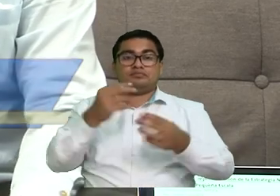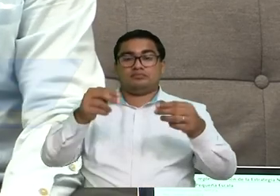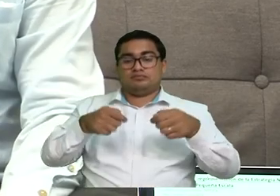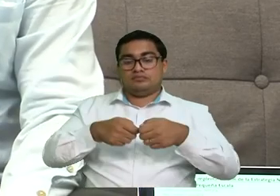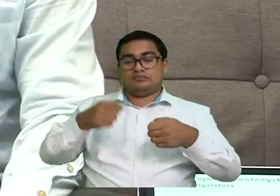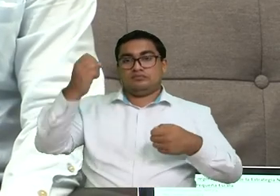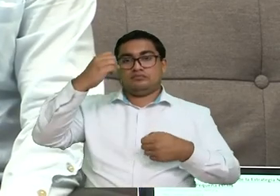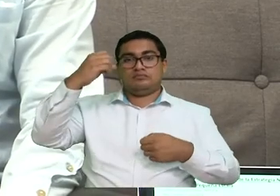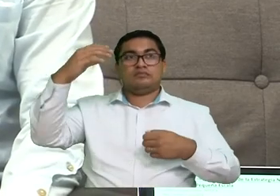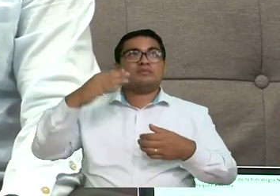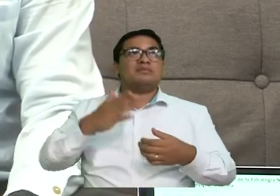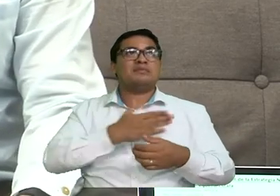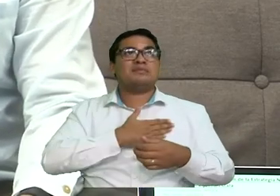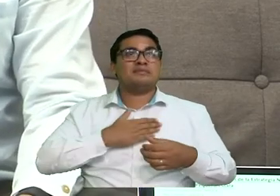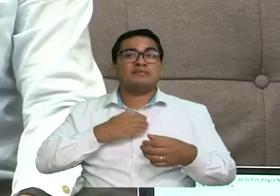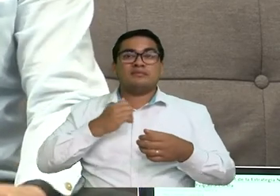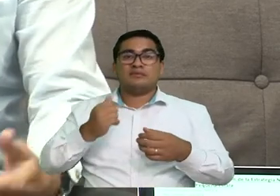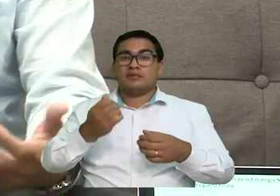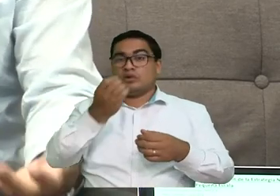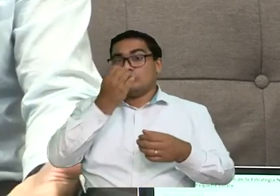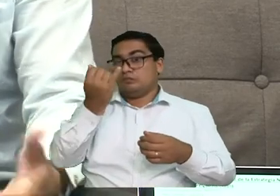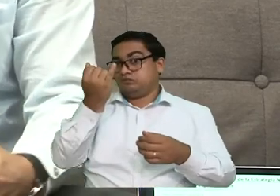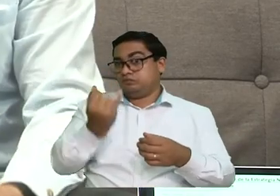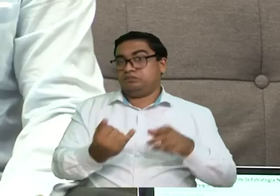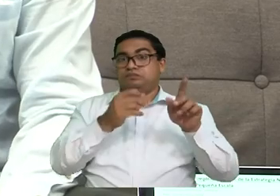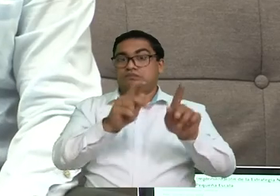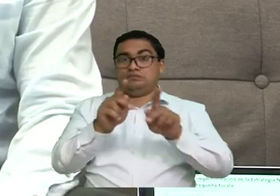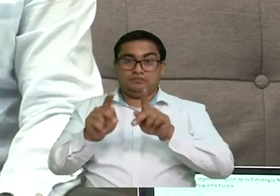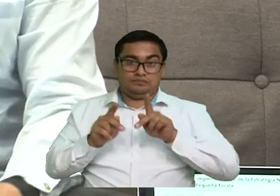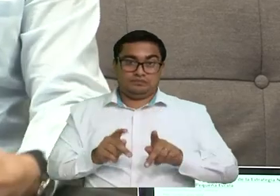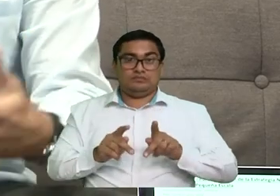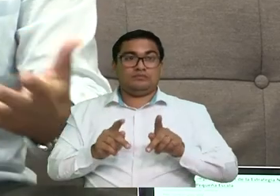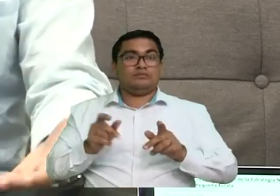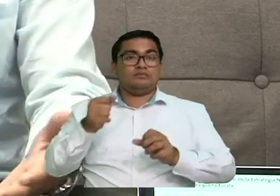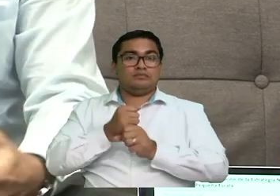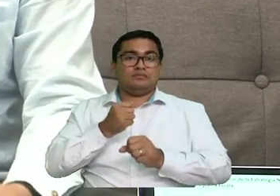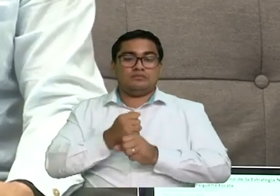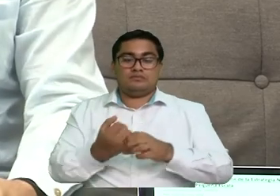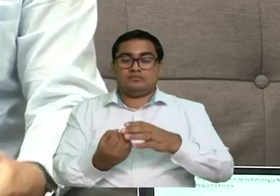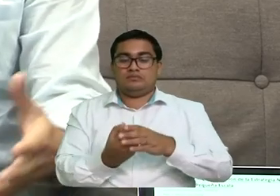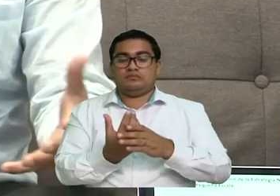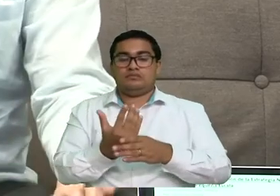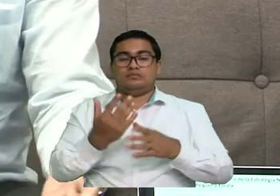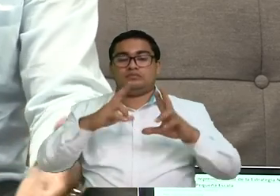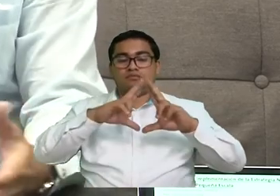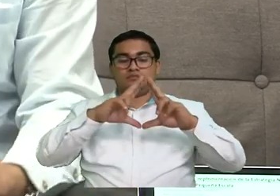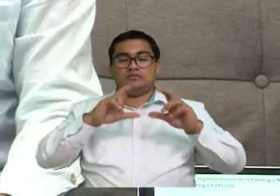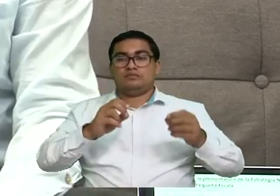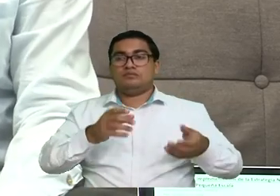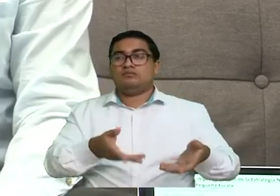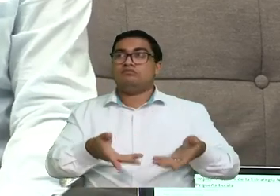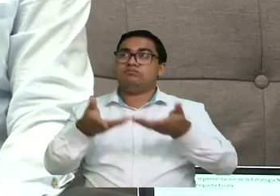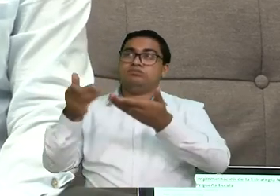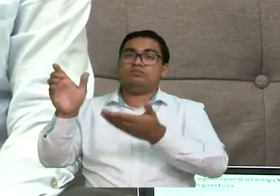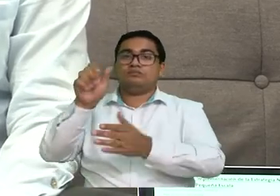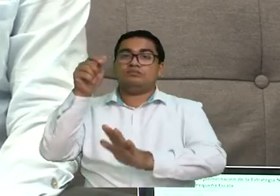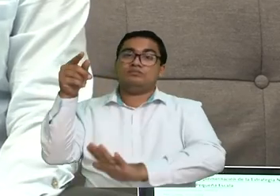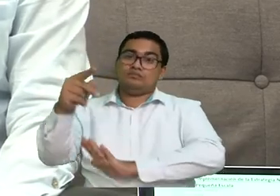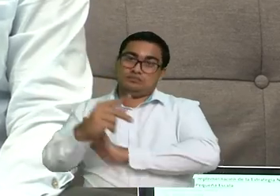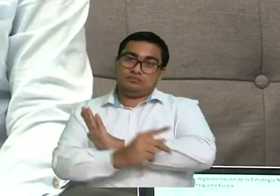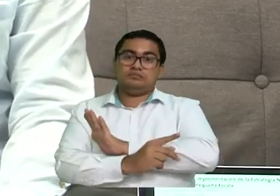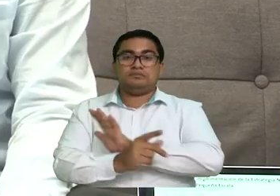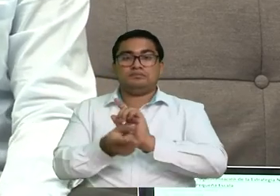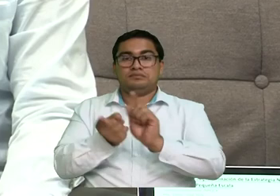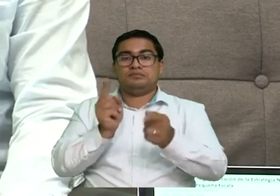electricidad, en mejora de la dieta alimenticia, en la producción, en las exportaciones. Aquí los cambios